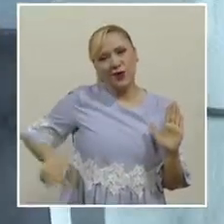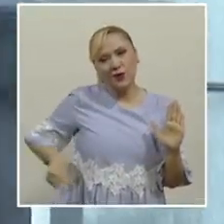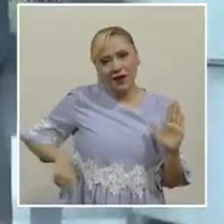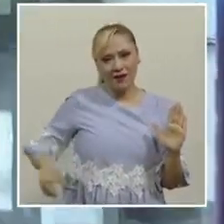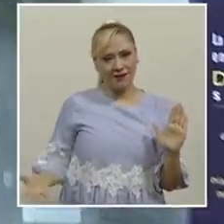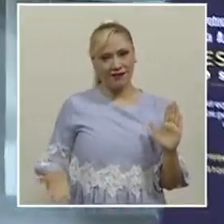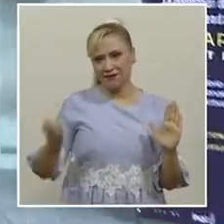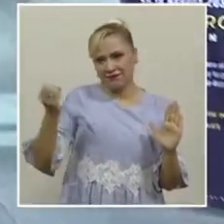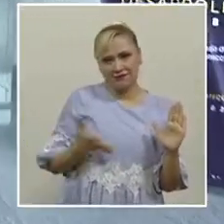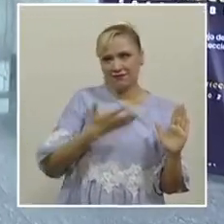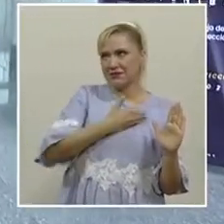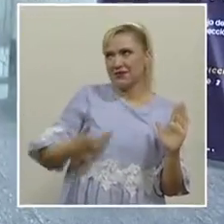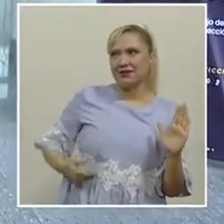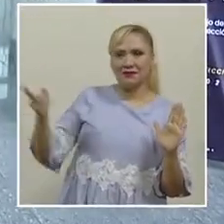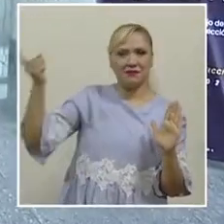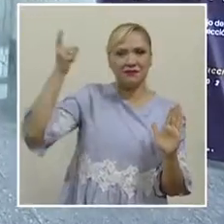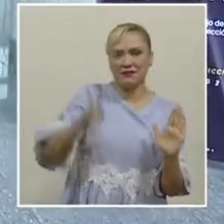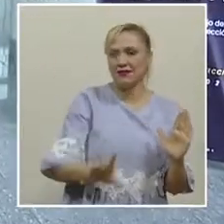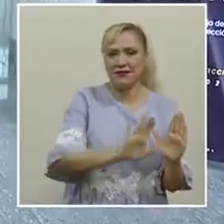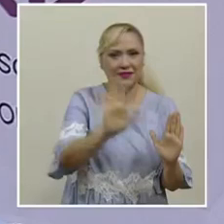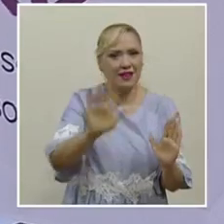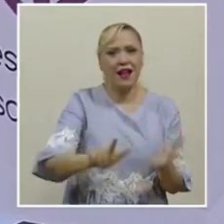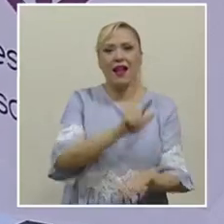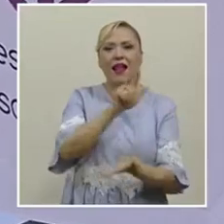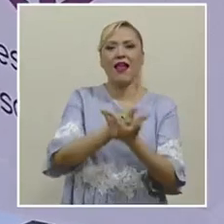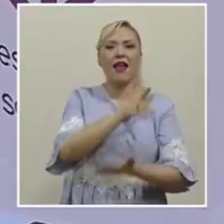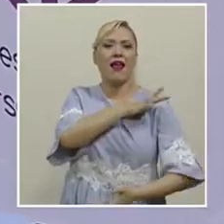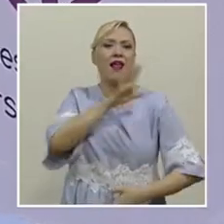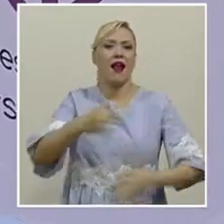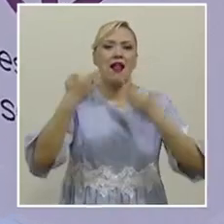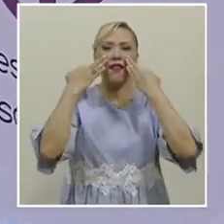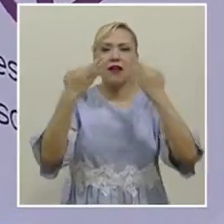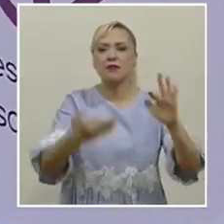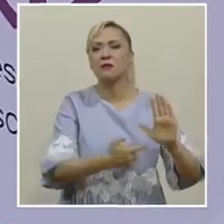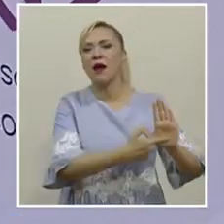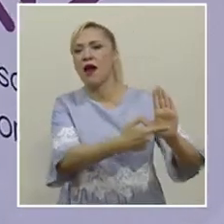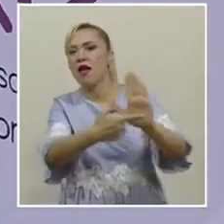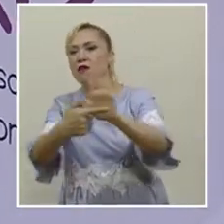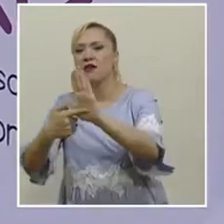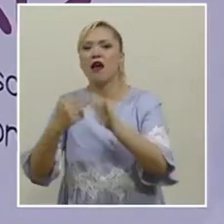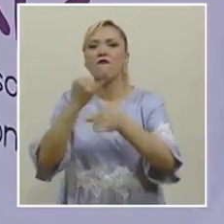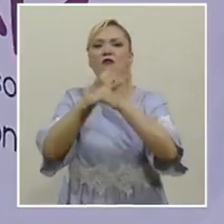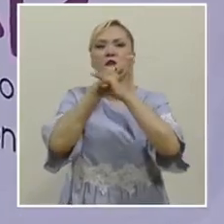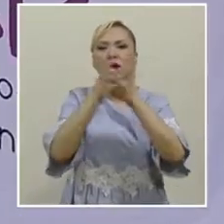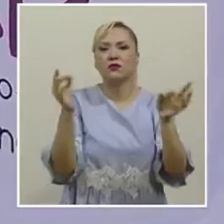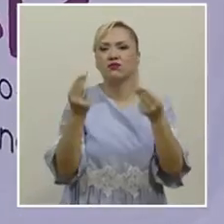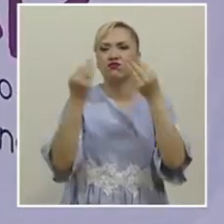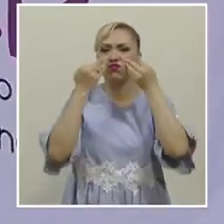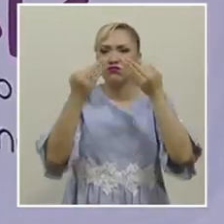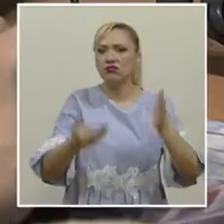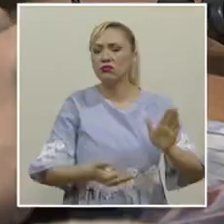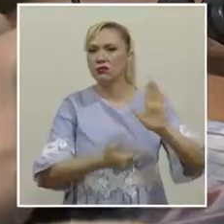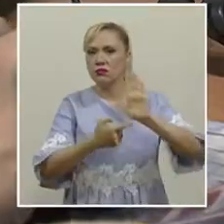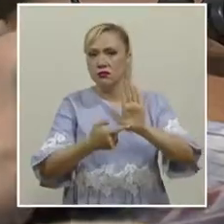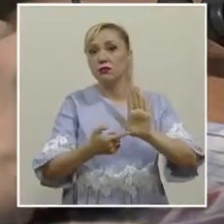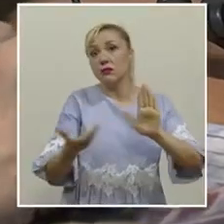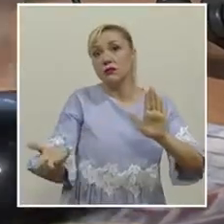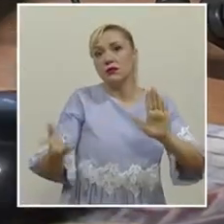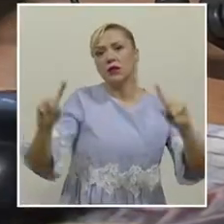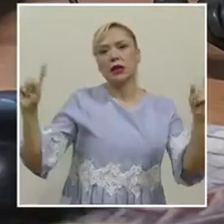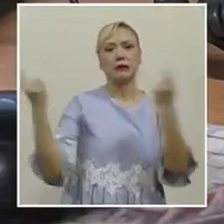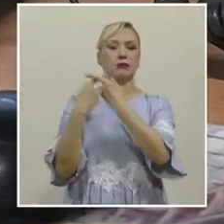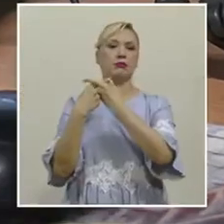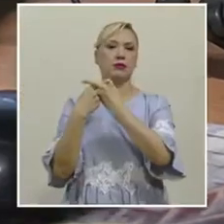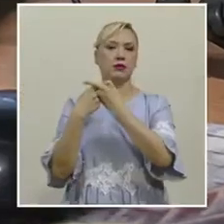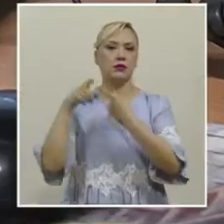administrativo el supuesto de reserva previsto en la Ley General de Transparencia y Acceso a la Información. El acuerdo contravenía la